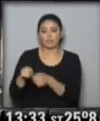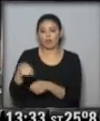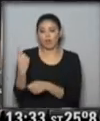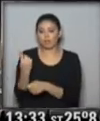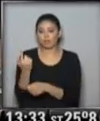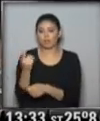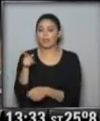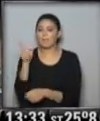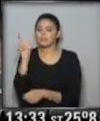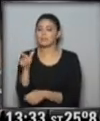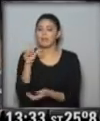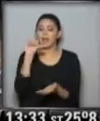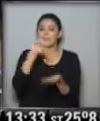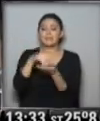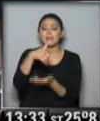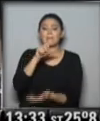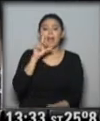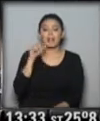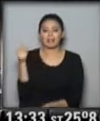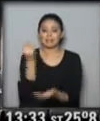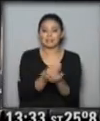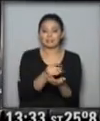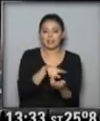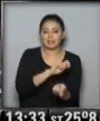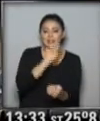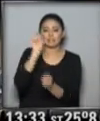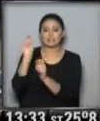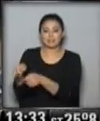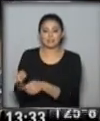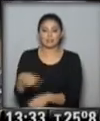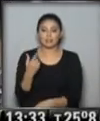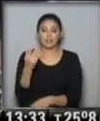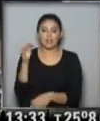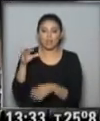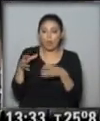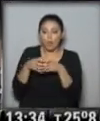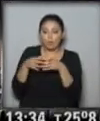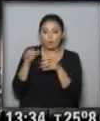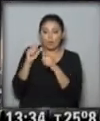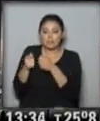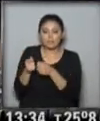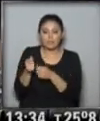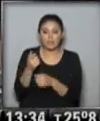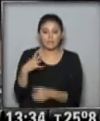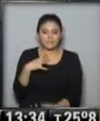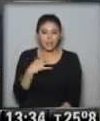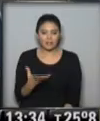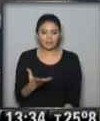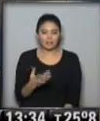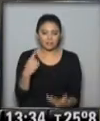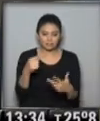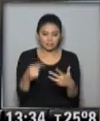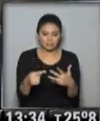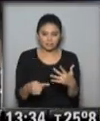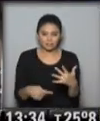ligado al informe que mostramos de francia una misión de naciones unidas de alemán no con todos los otros de su propio partido pero tampoco o sea